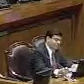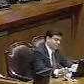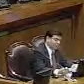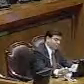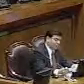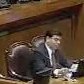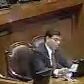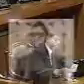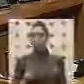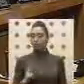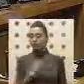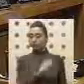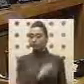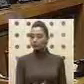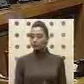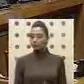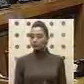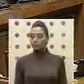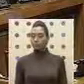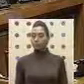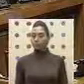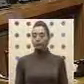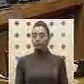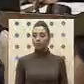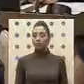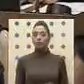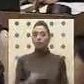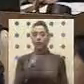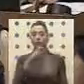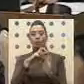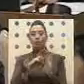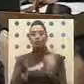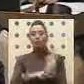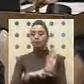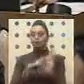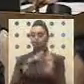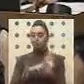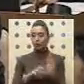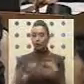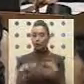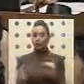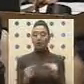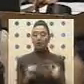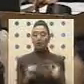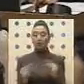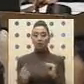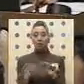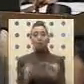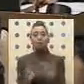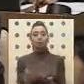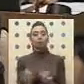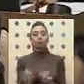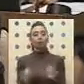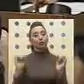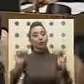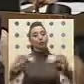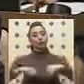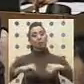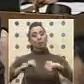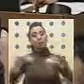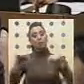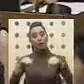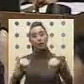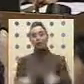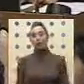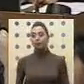Gracias, señor presidente. El proyecto que discutimos y esperamos aprobar hoy